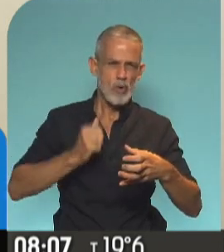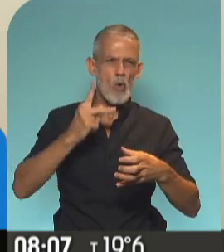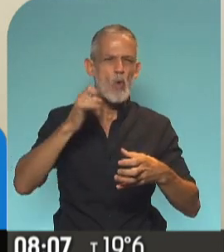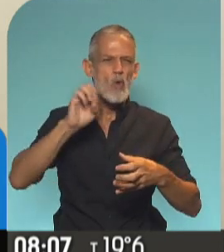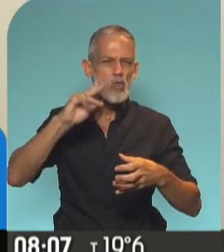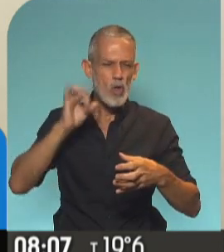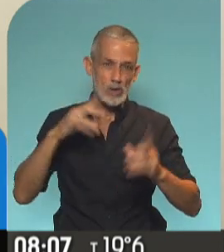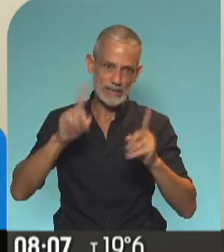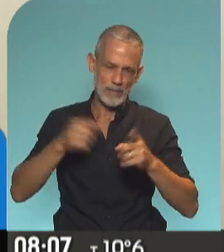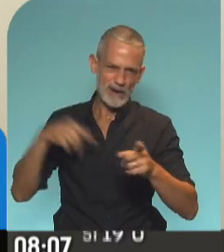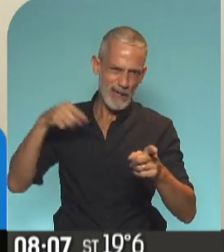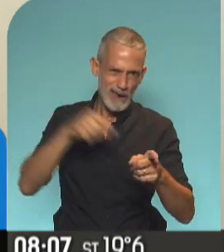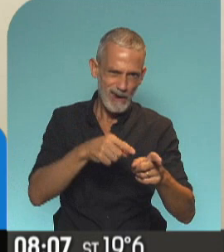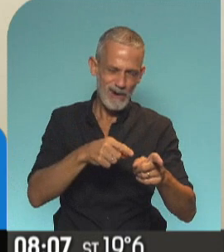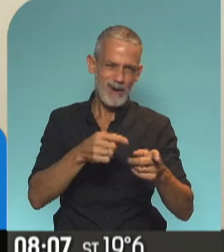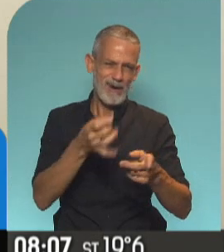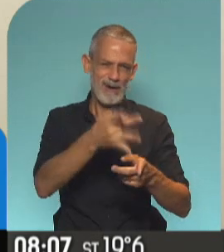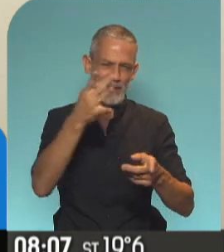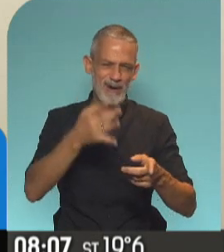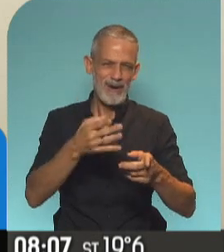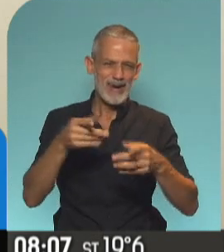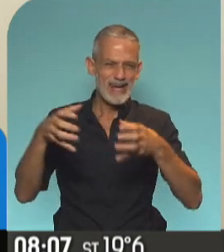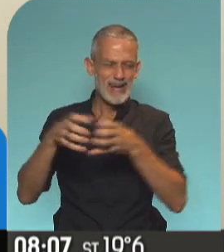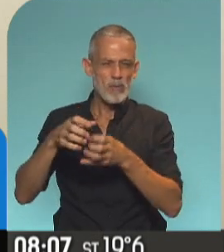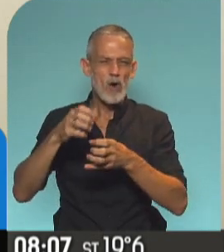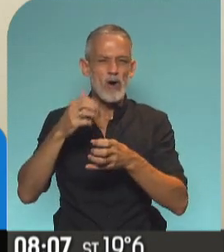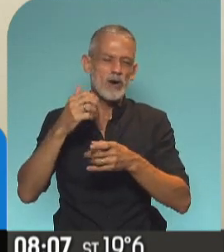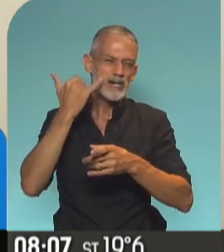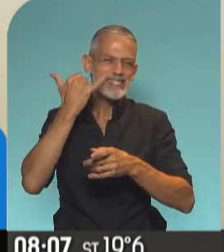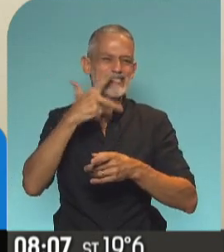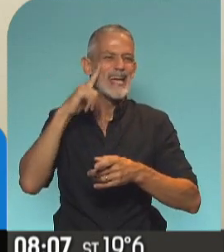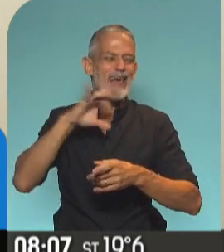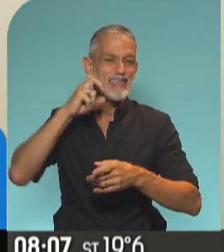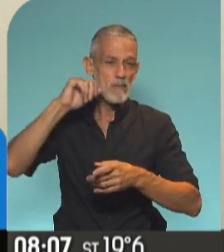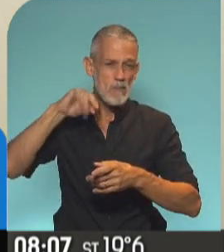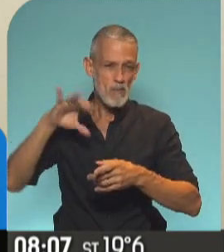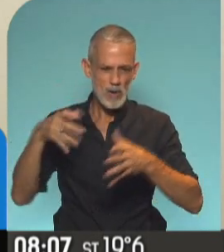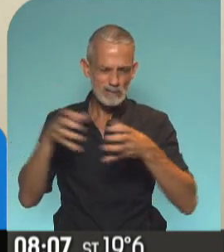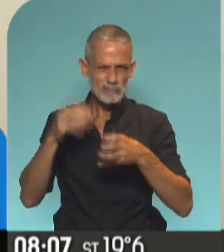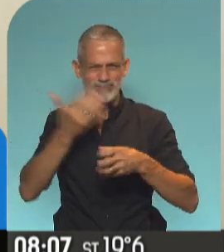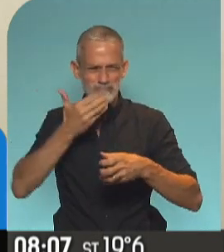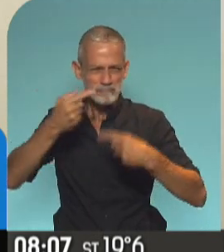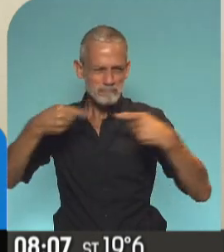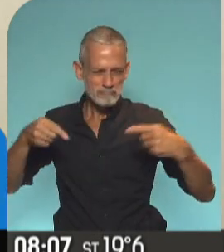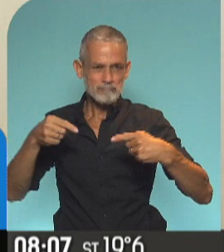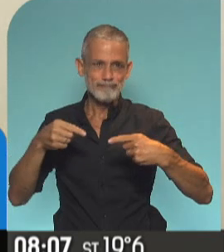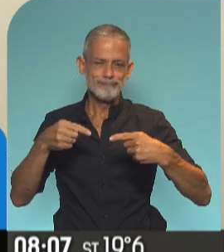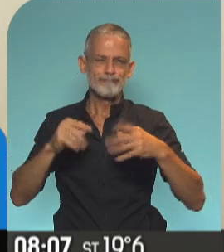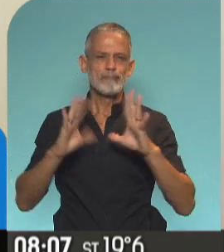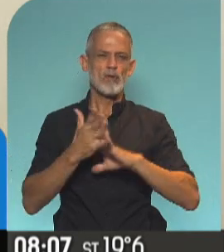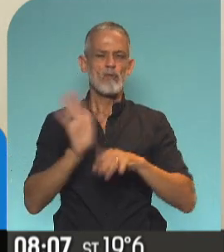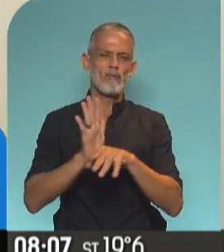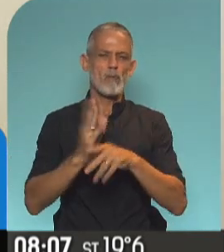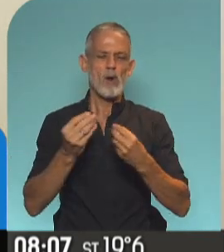también perseguido. El yihadismo ha expresado de esa manera su forma